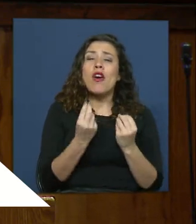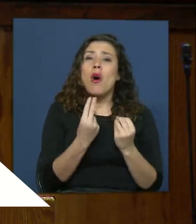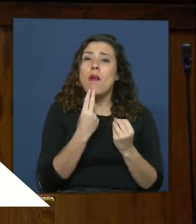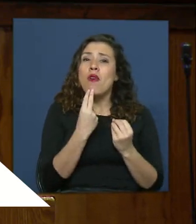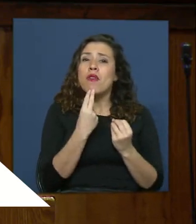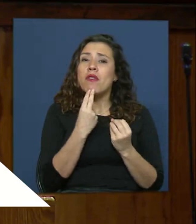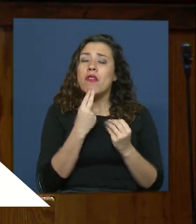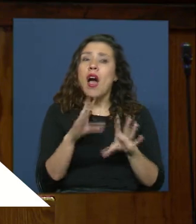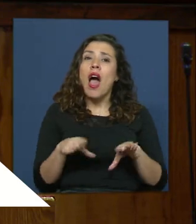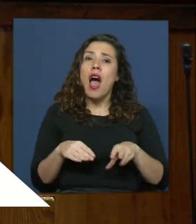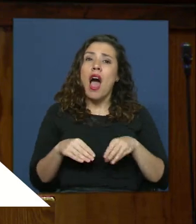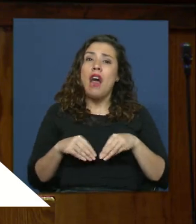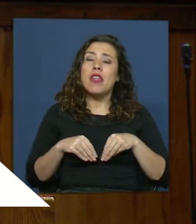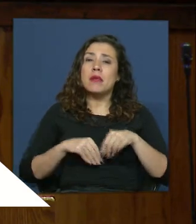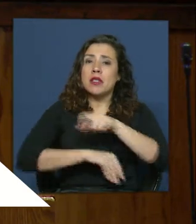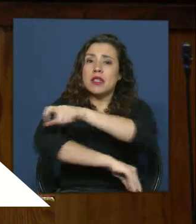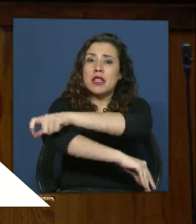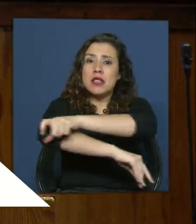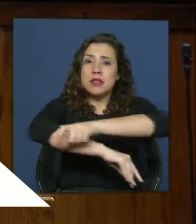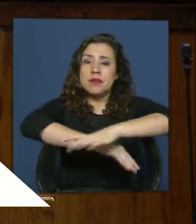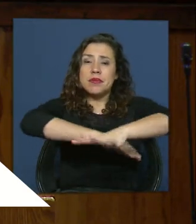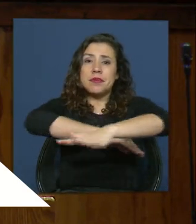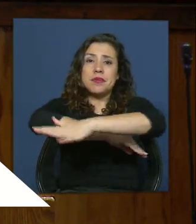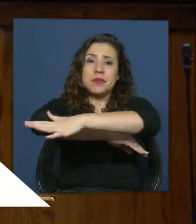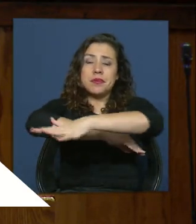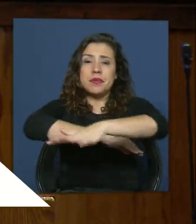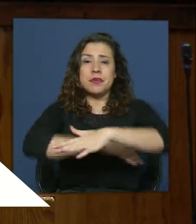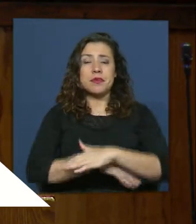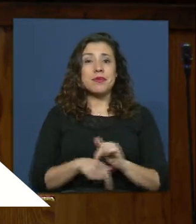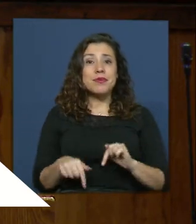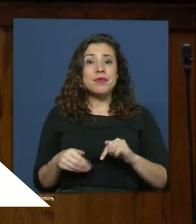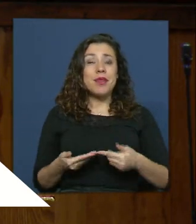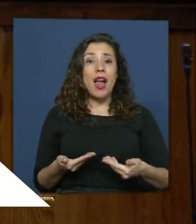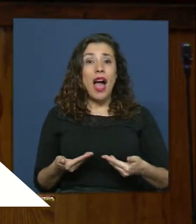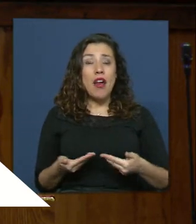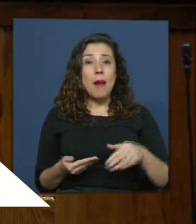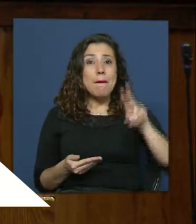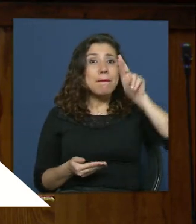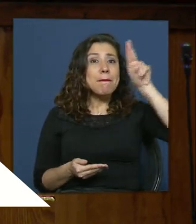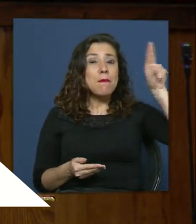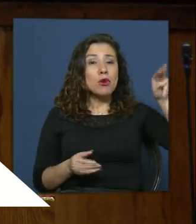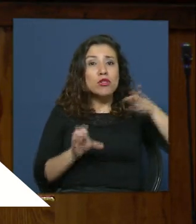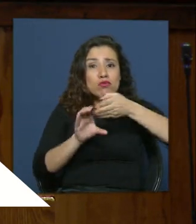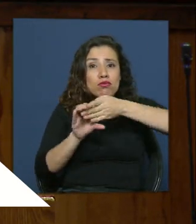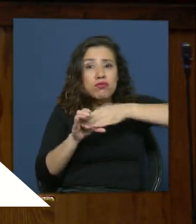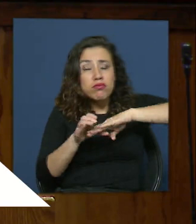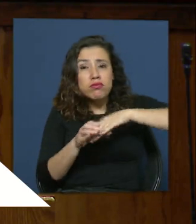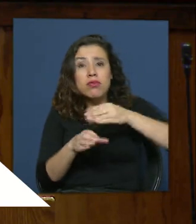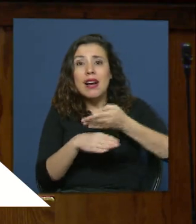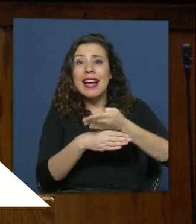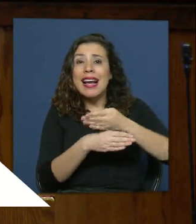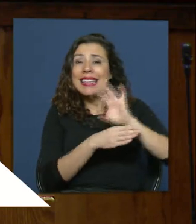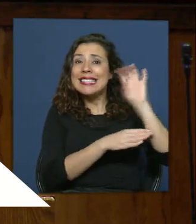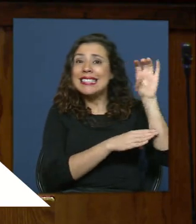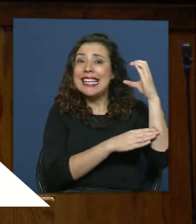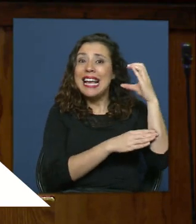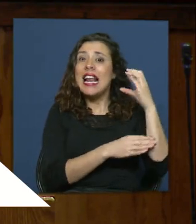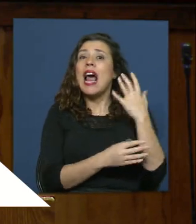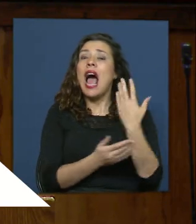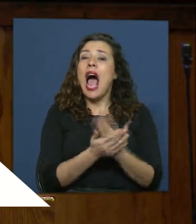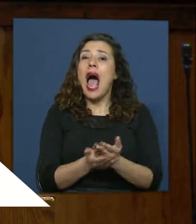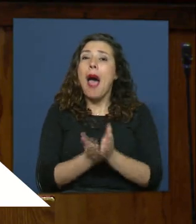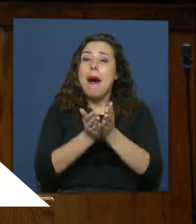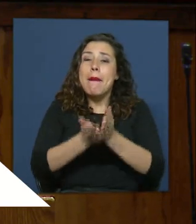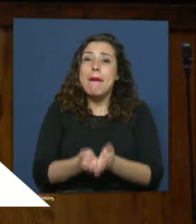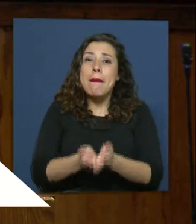y adaptarse al territorio costero arreico. Actualmente, en el Museo Arqueológico de La Serena, se encuentra una balsa de cuero de